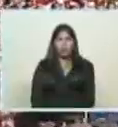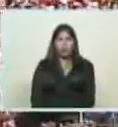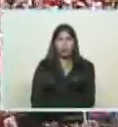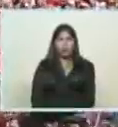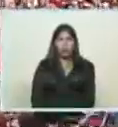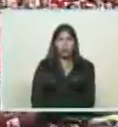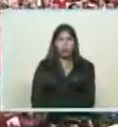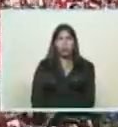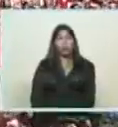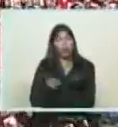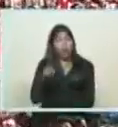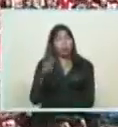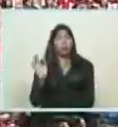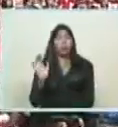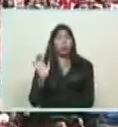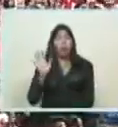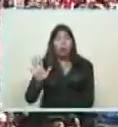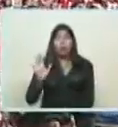Así ha sido.